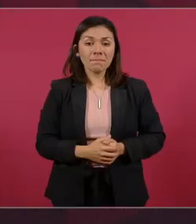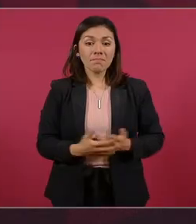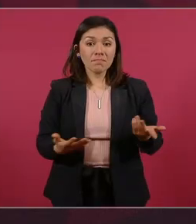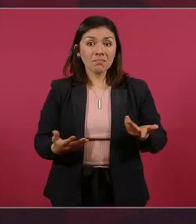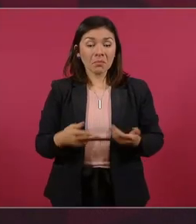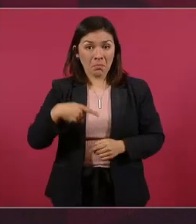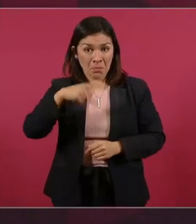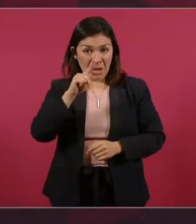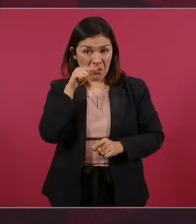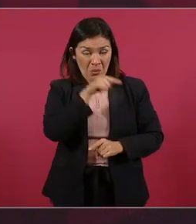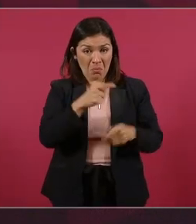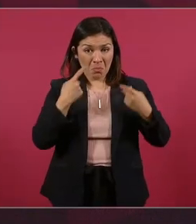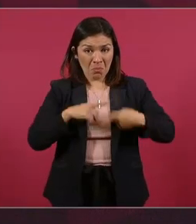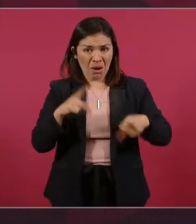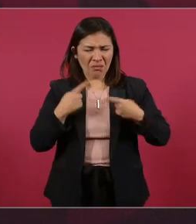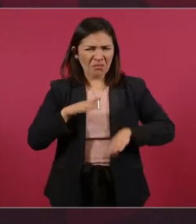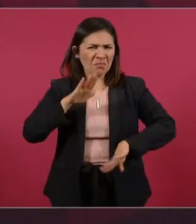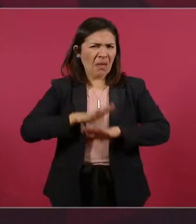calumniador,